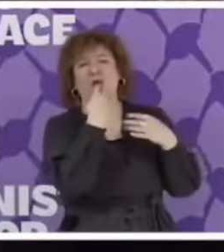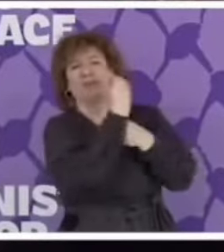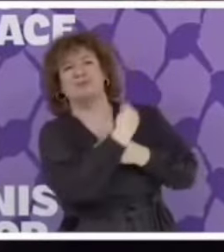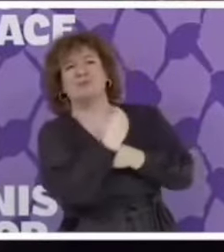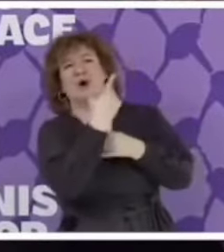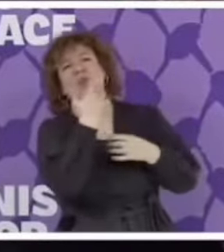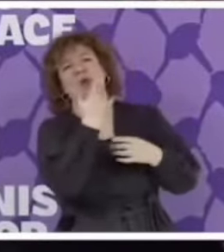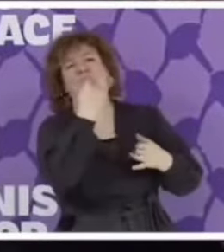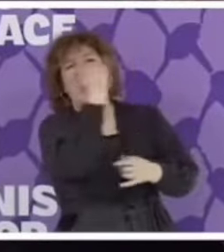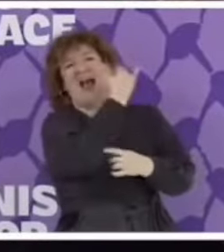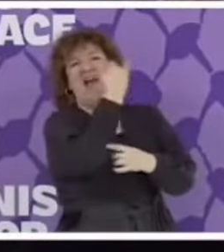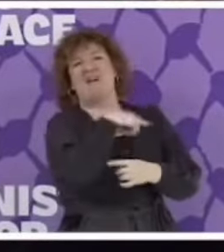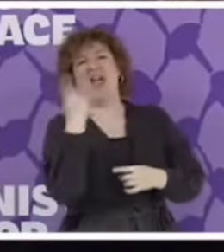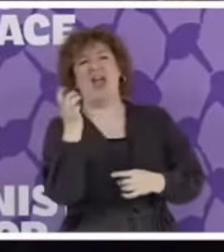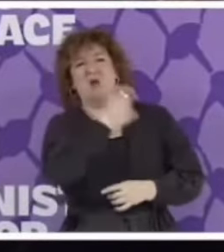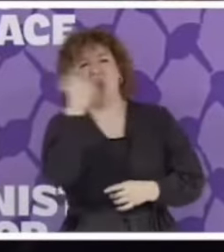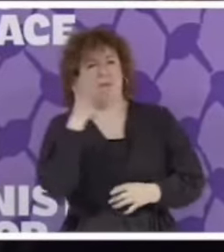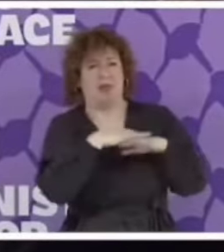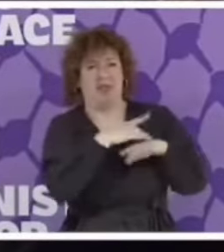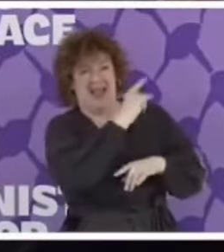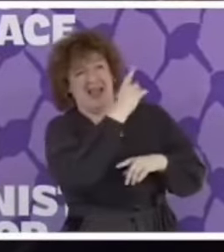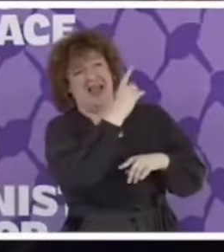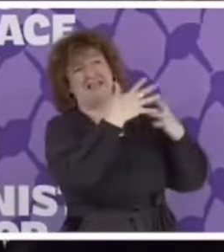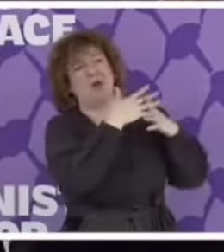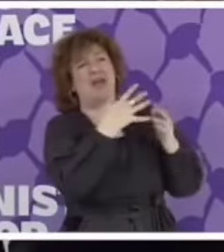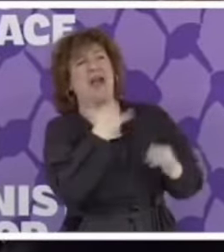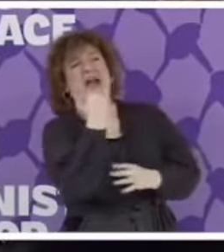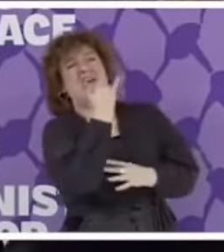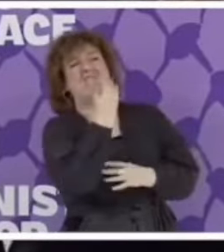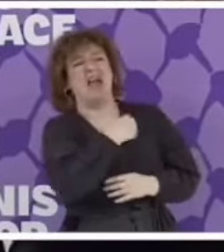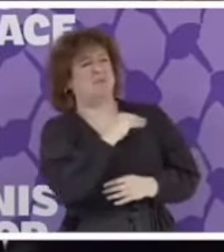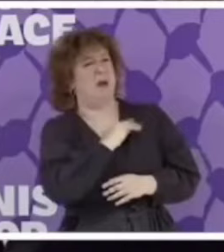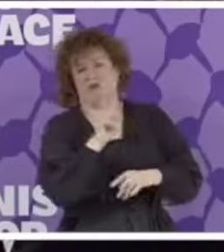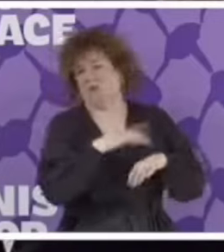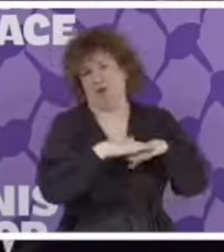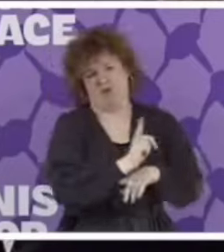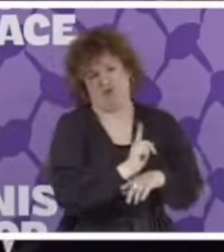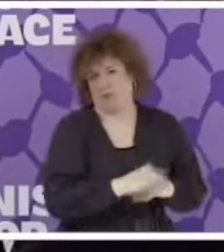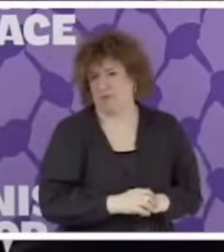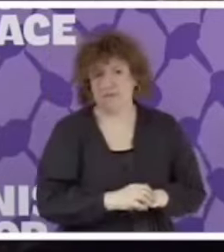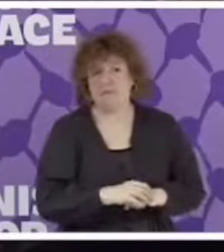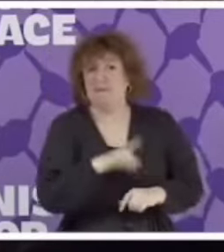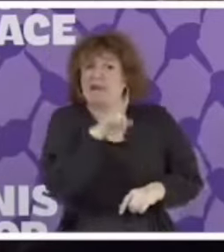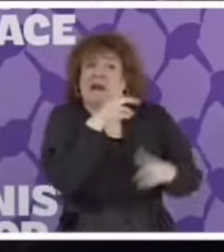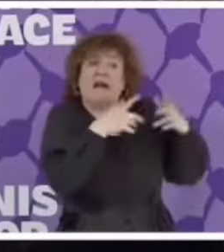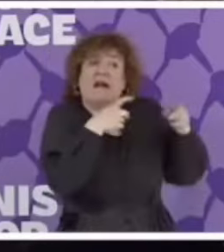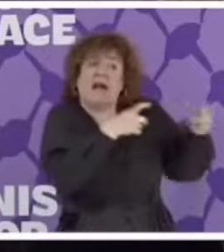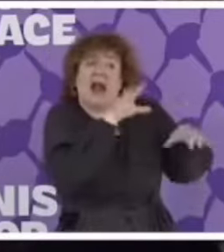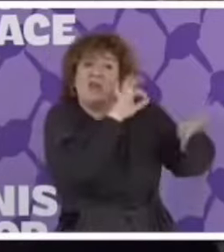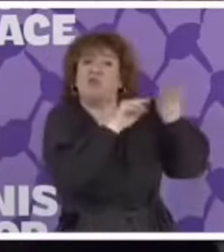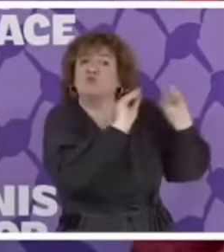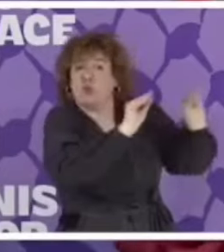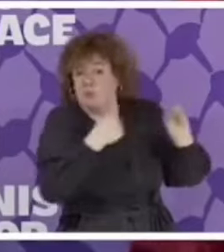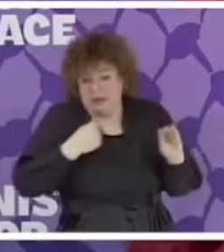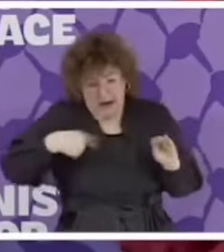y Estados Unidos no es dueño de España. La guerra puede ser su decisión, no la de nuestro